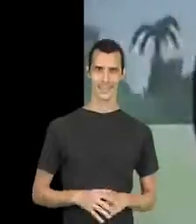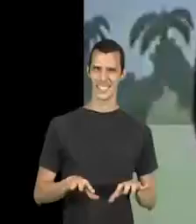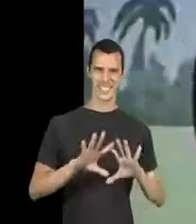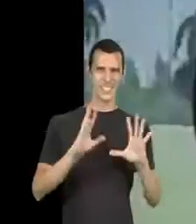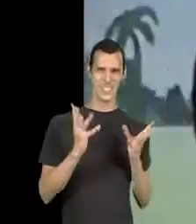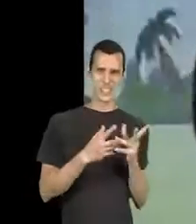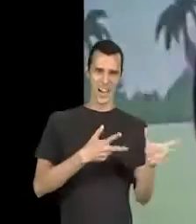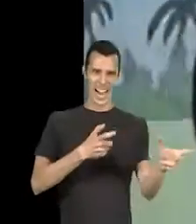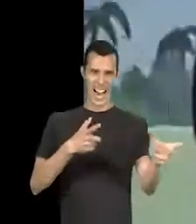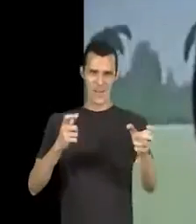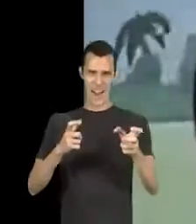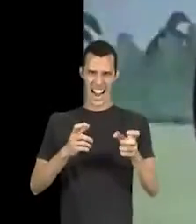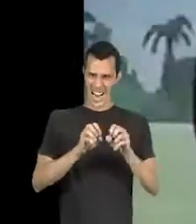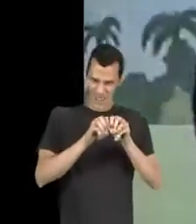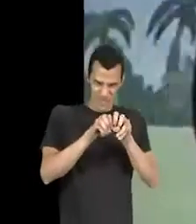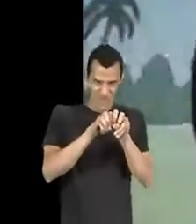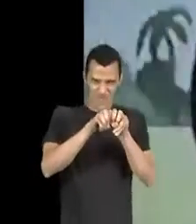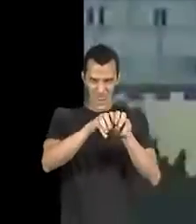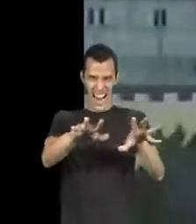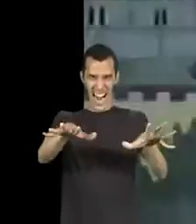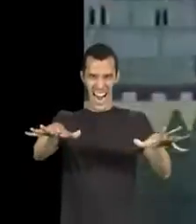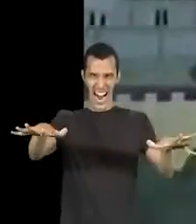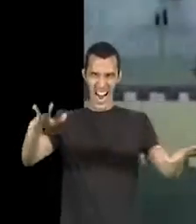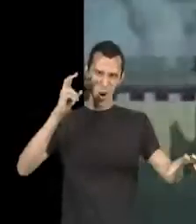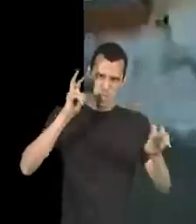Con todas las armas, disparad.